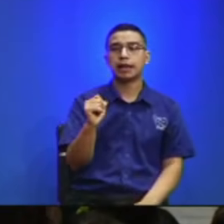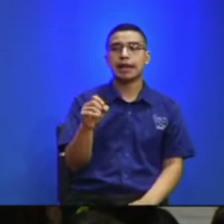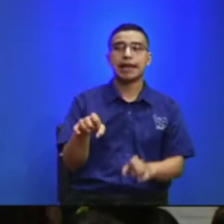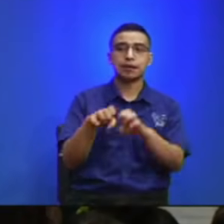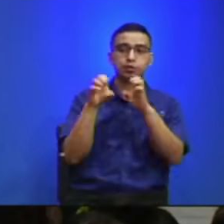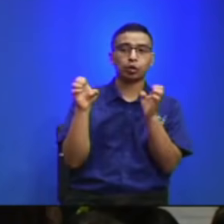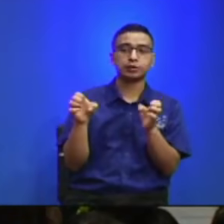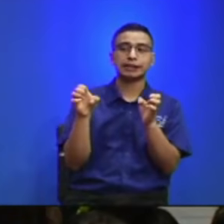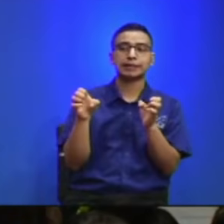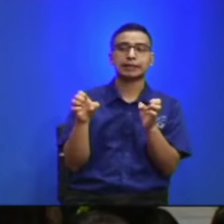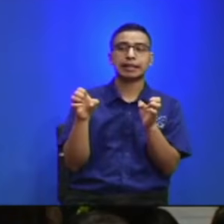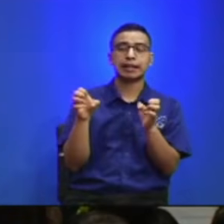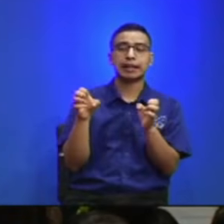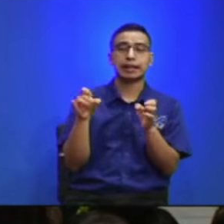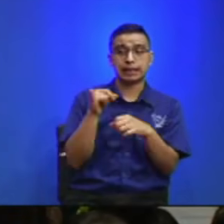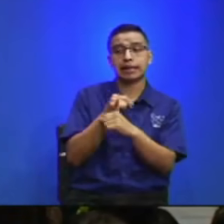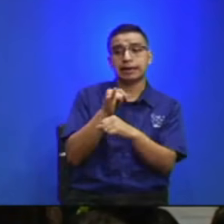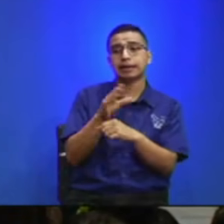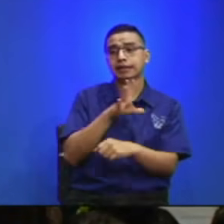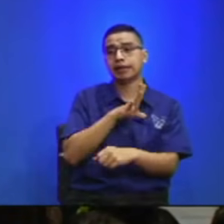es cortar